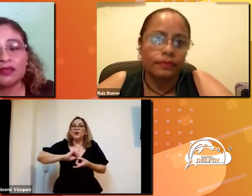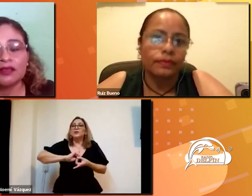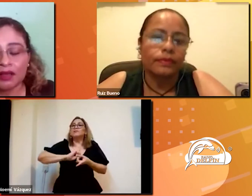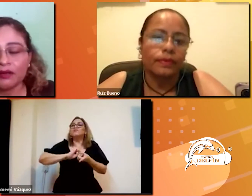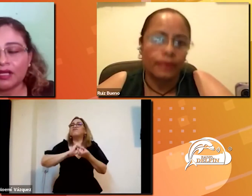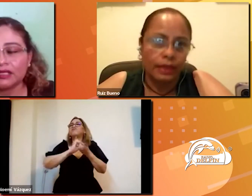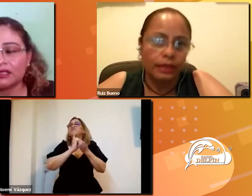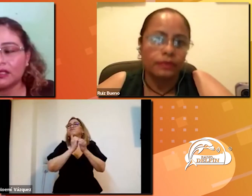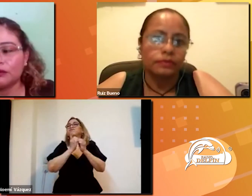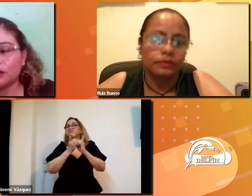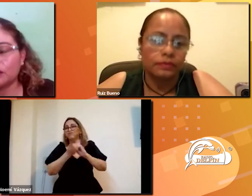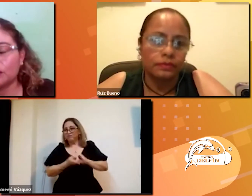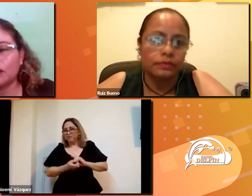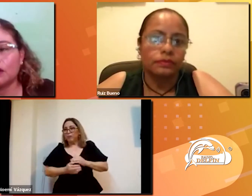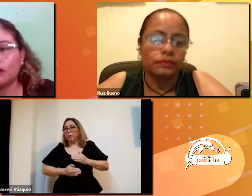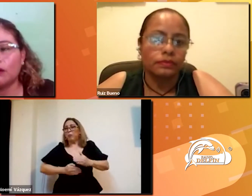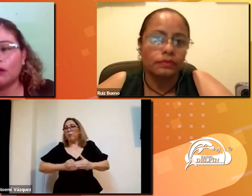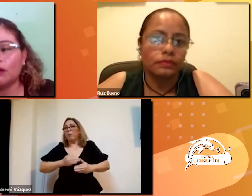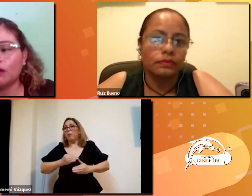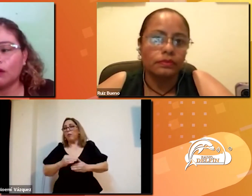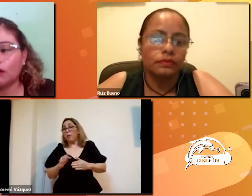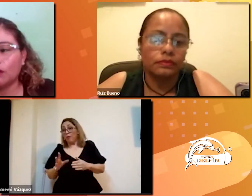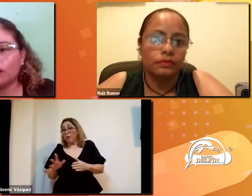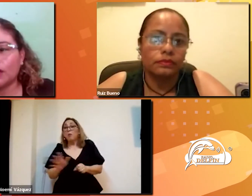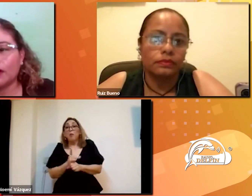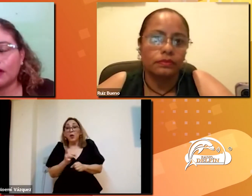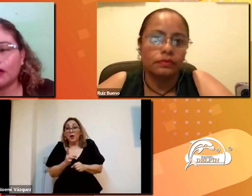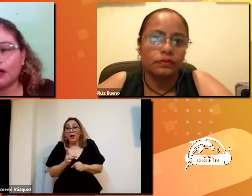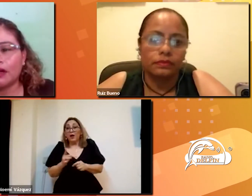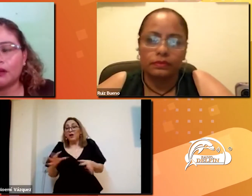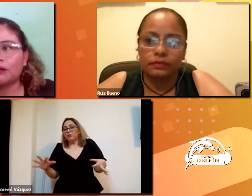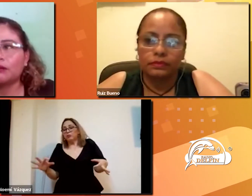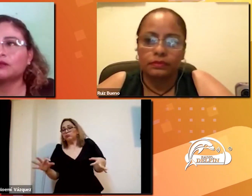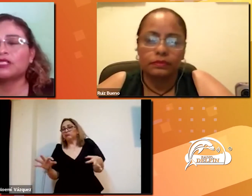Sí, sí, la verdad sí. Bueno, yo tengo